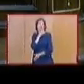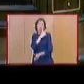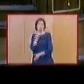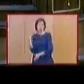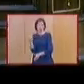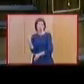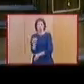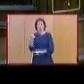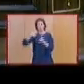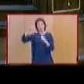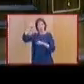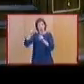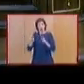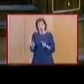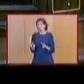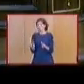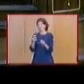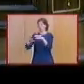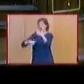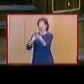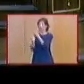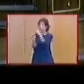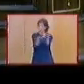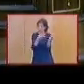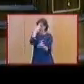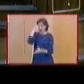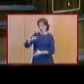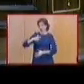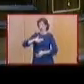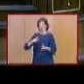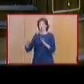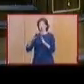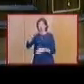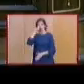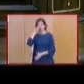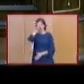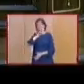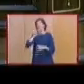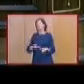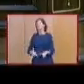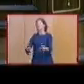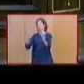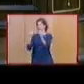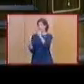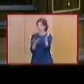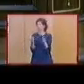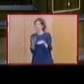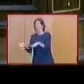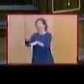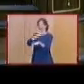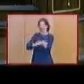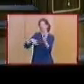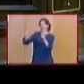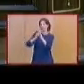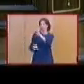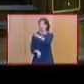nuevo no está hasta marzo, usted sabe que la temporada turística en Canarias dura hasta marzo, es importantísimo sacar ese decreto para la prórroga